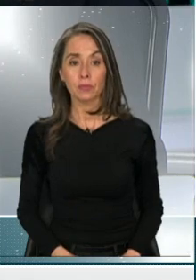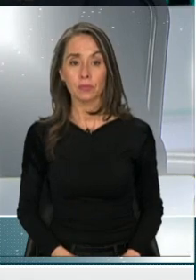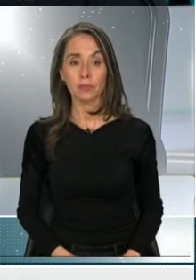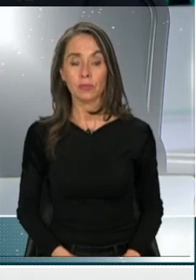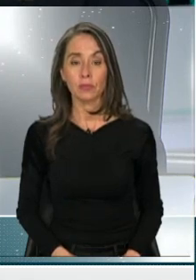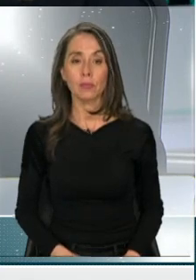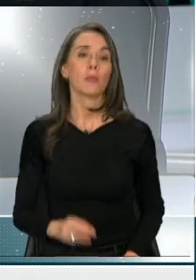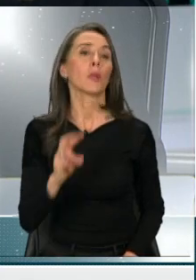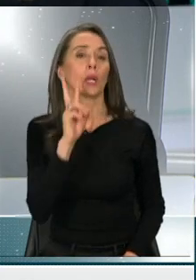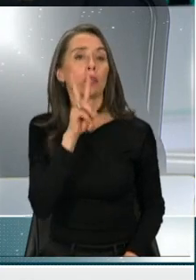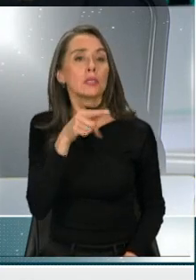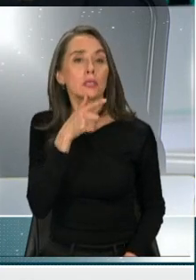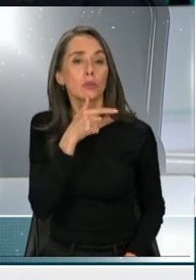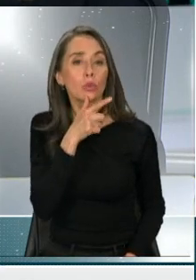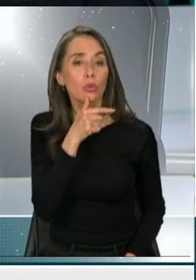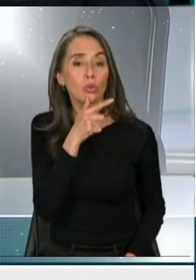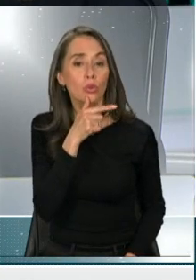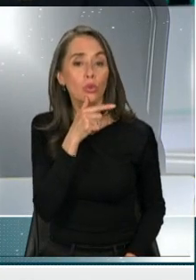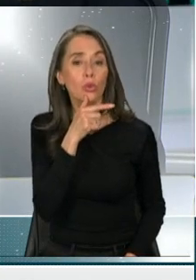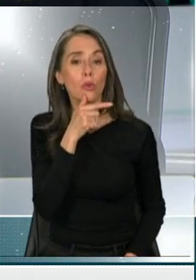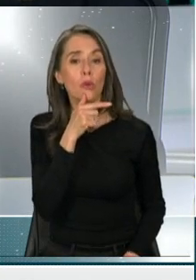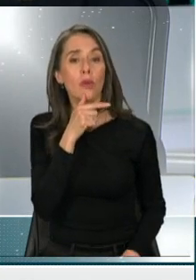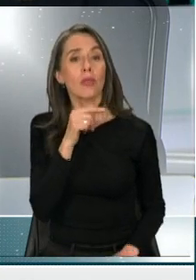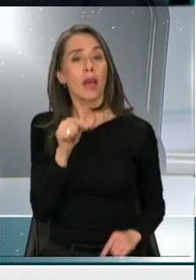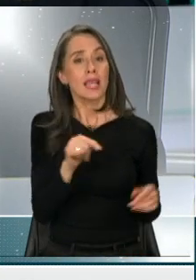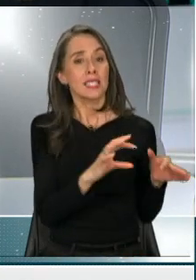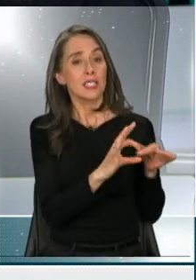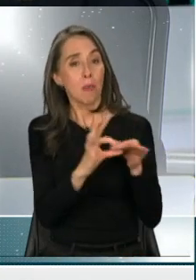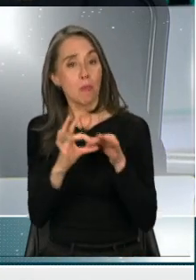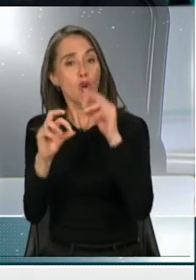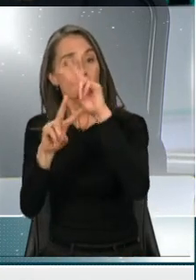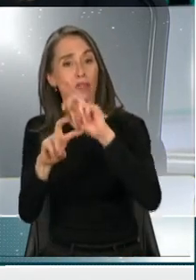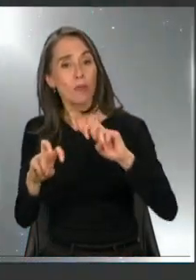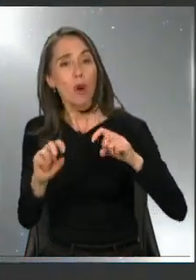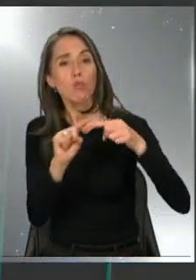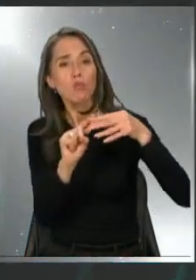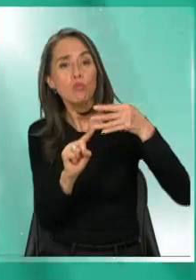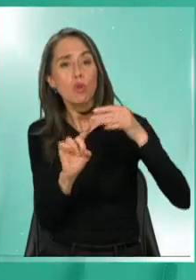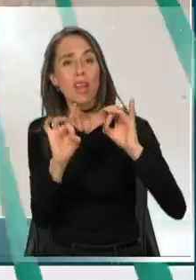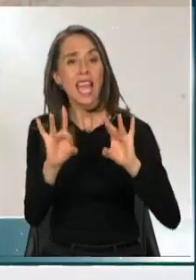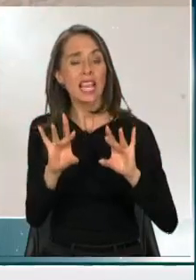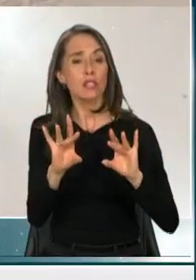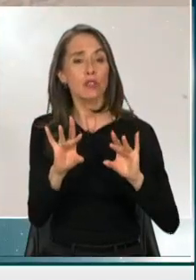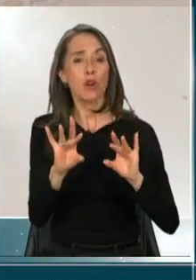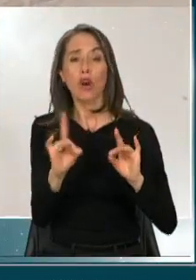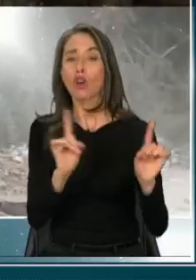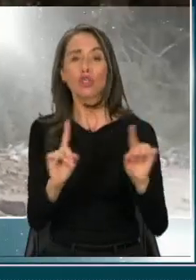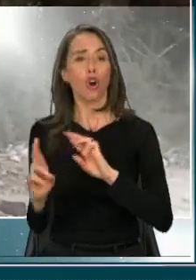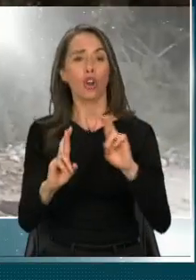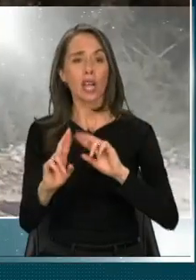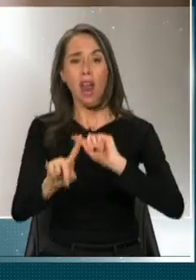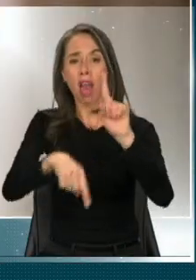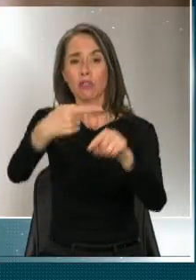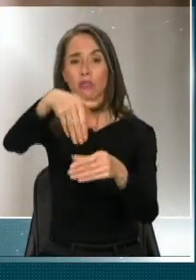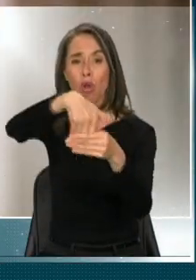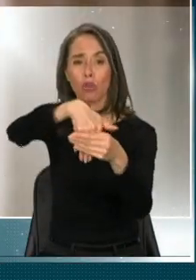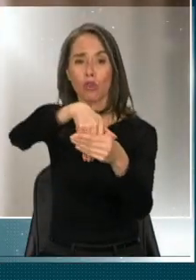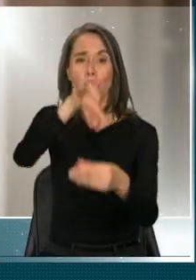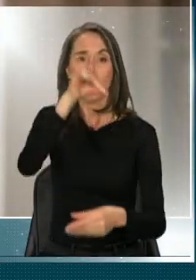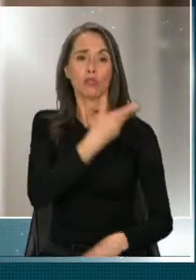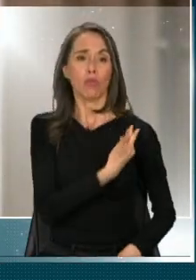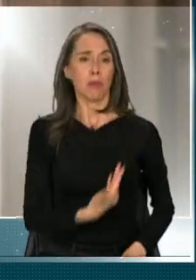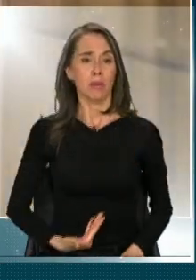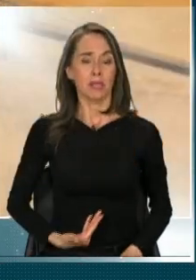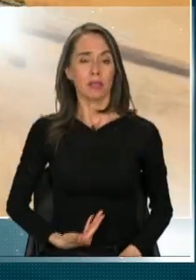bueno sin duda yo diría que los hechos que motivaron esta investigación no tienen ninguna relación con la próxima elección presidencial es